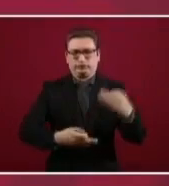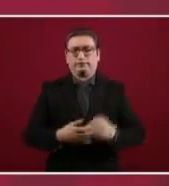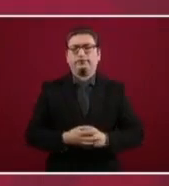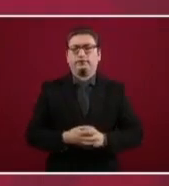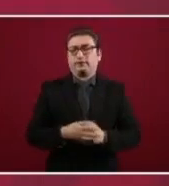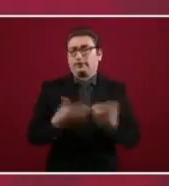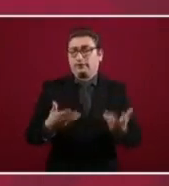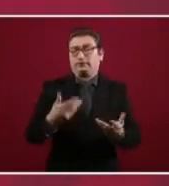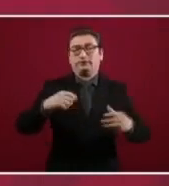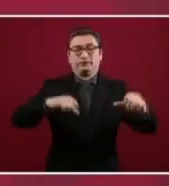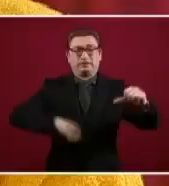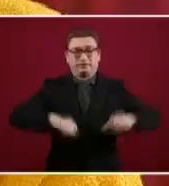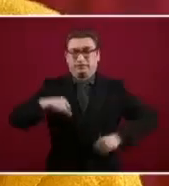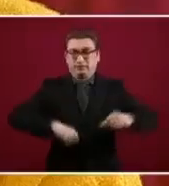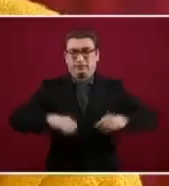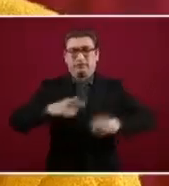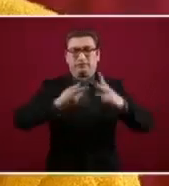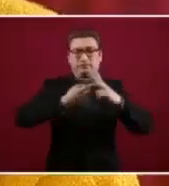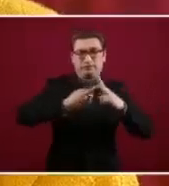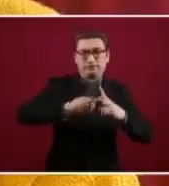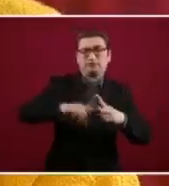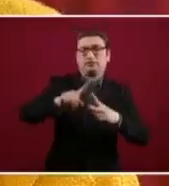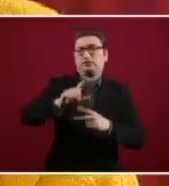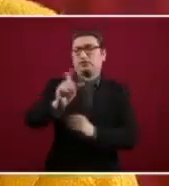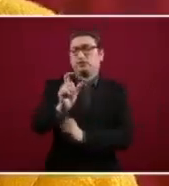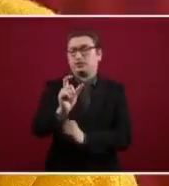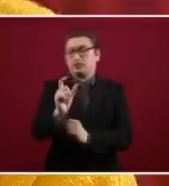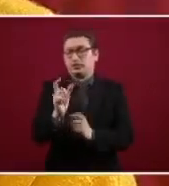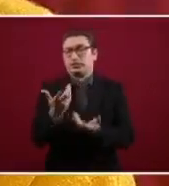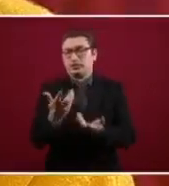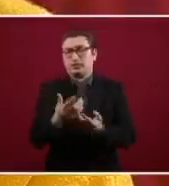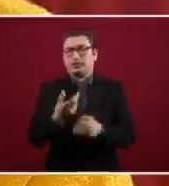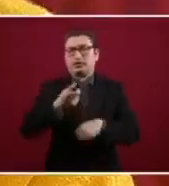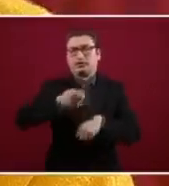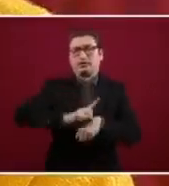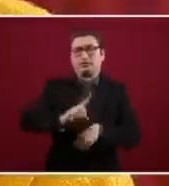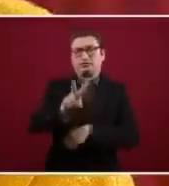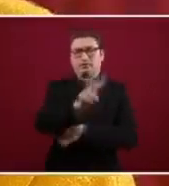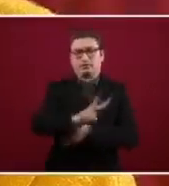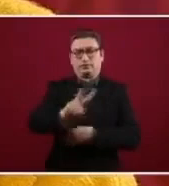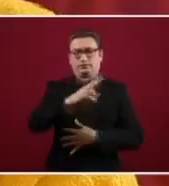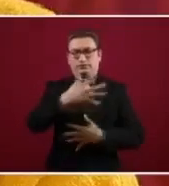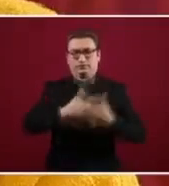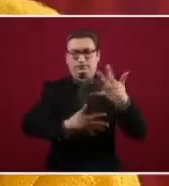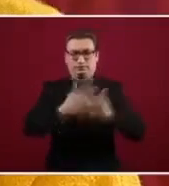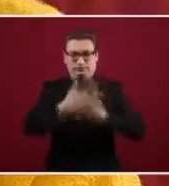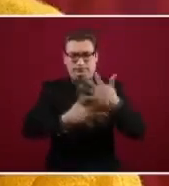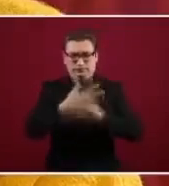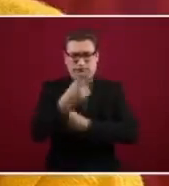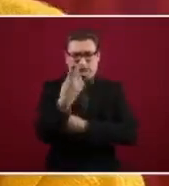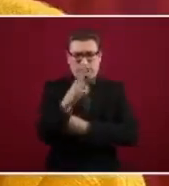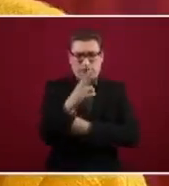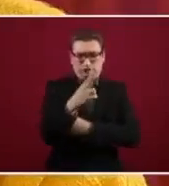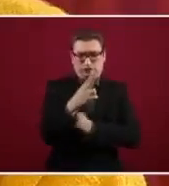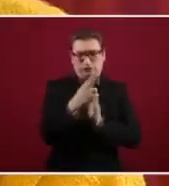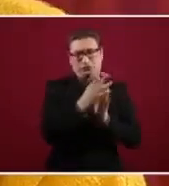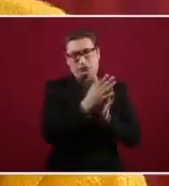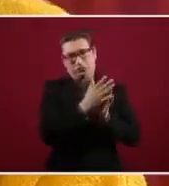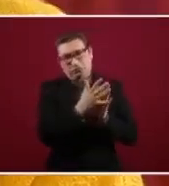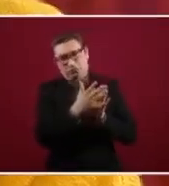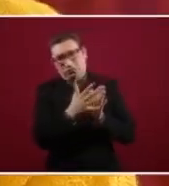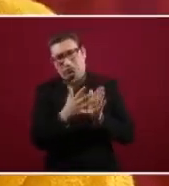actividades les decía arranca en el primer minuto del viernes 15 de noviembre y para